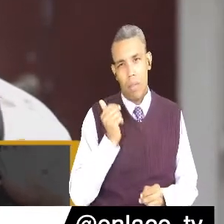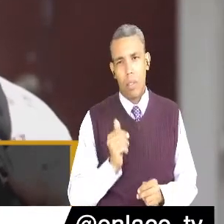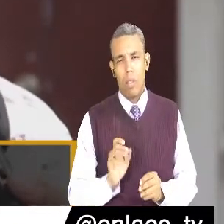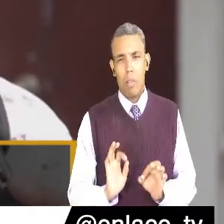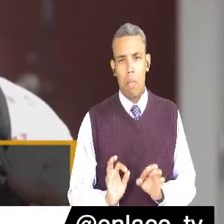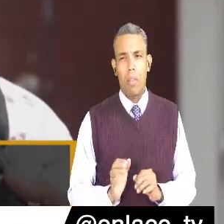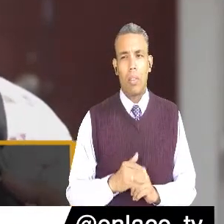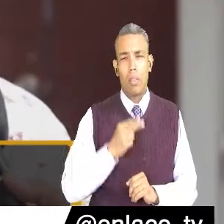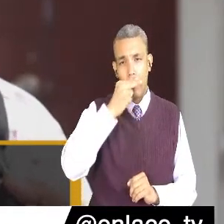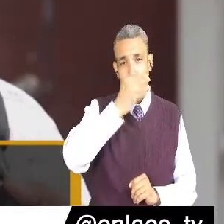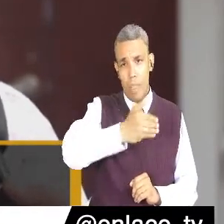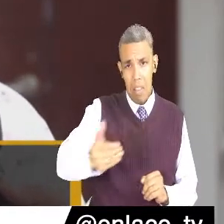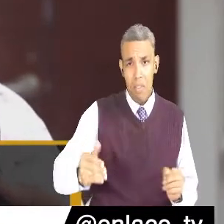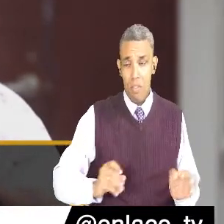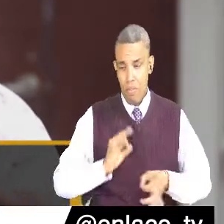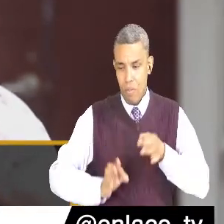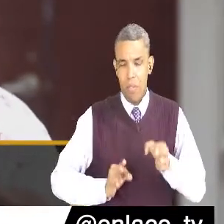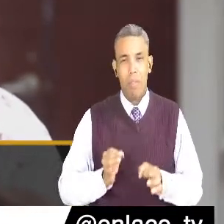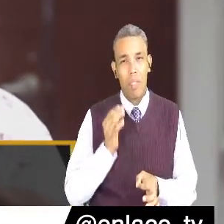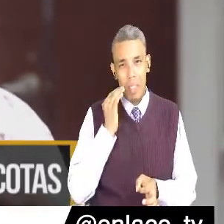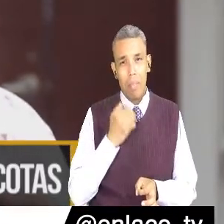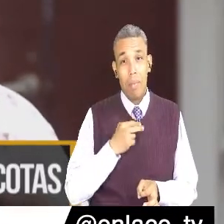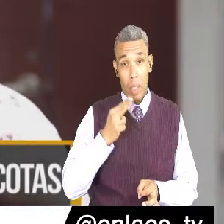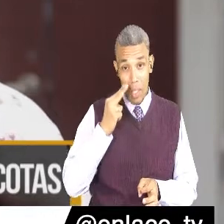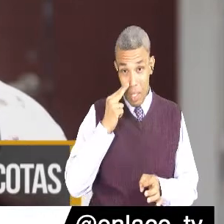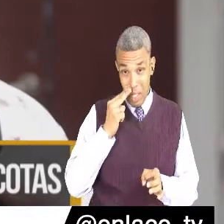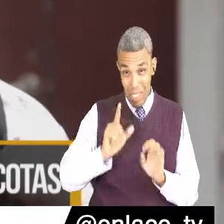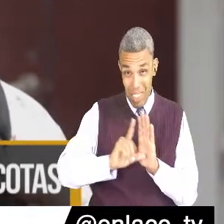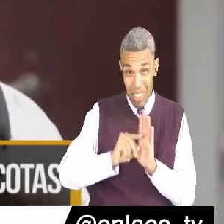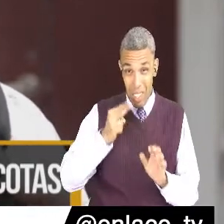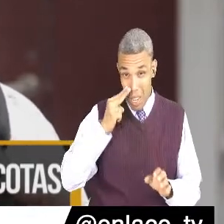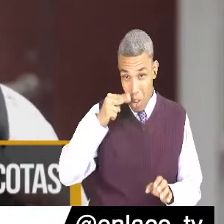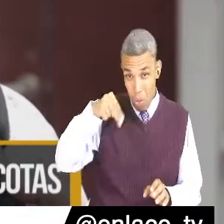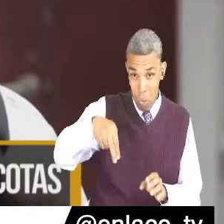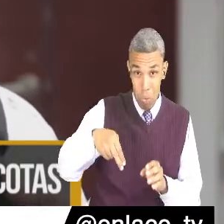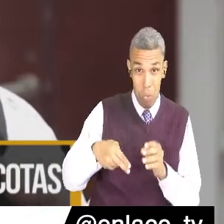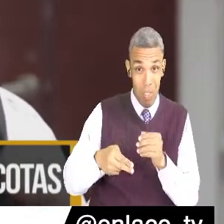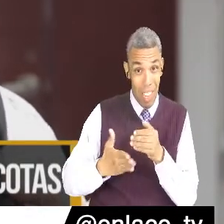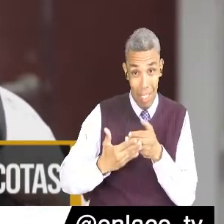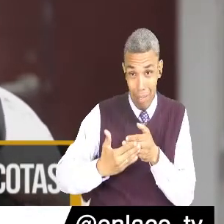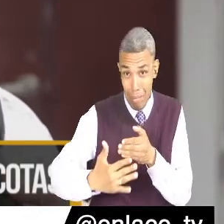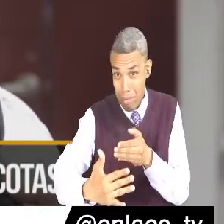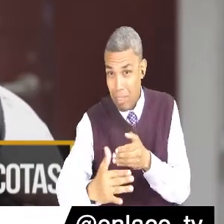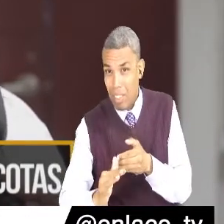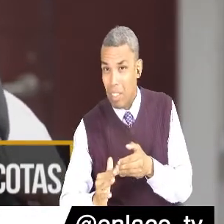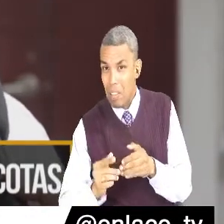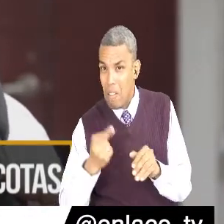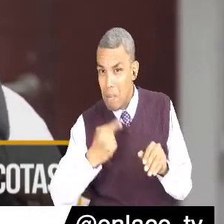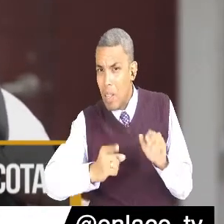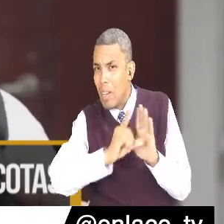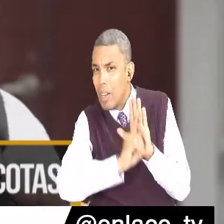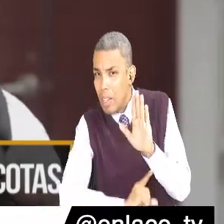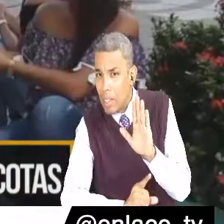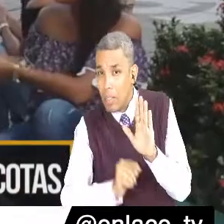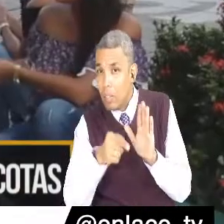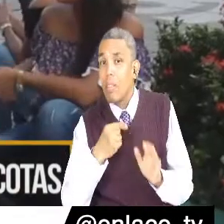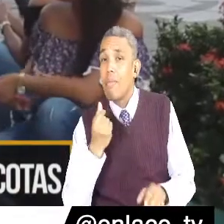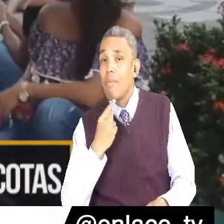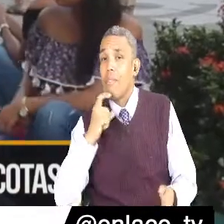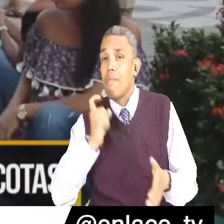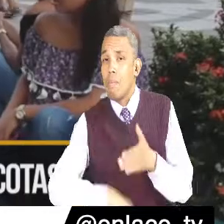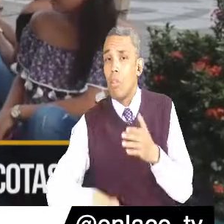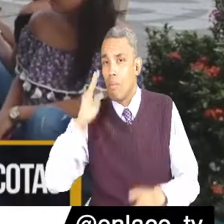animalito, ya a partir de junio, si no se lleva con las debidas situaciones de cuidado o la norma, empiezan a regir las multas.